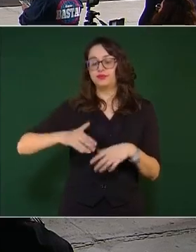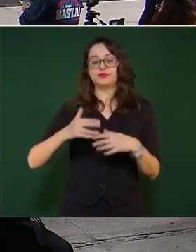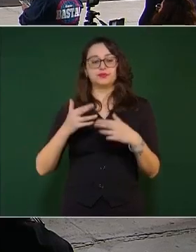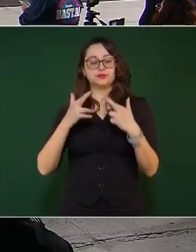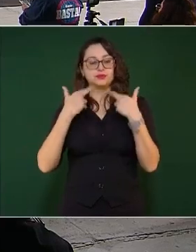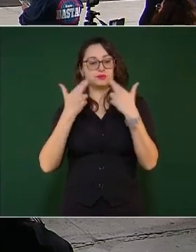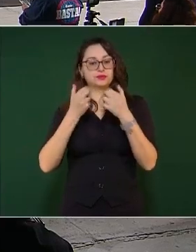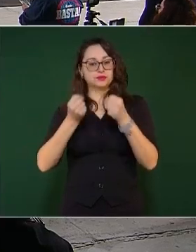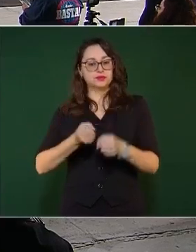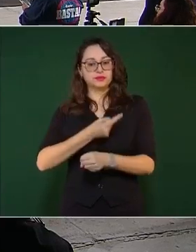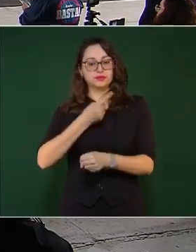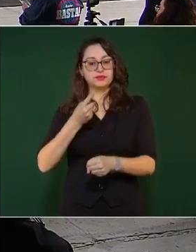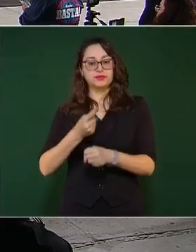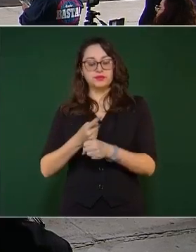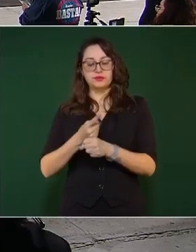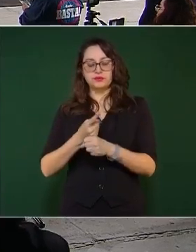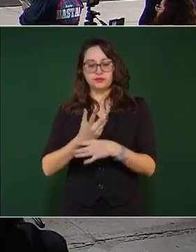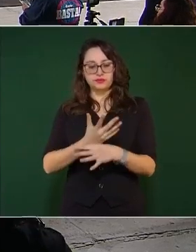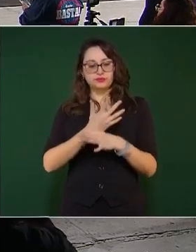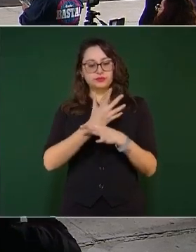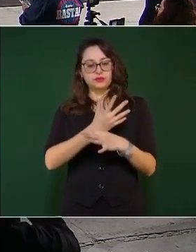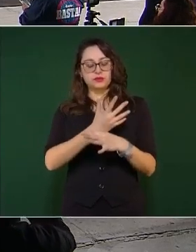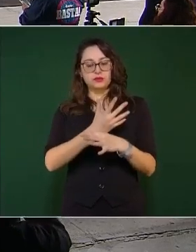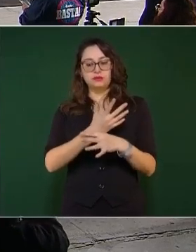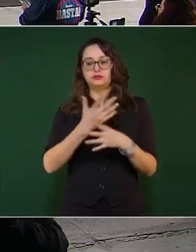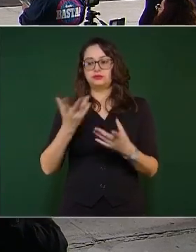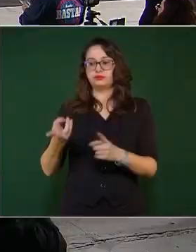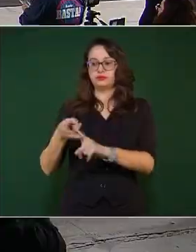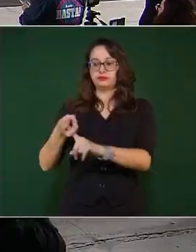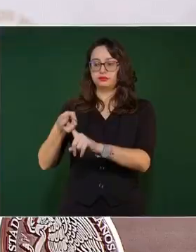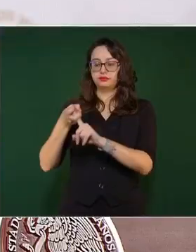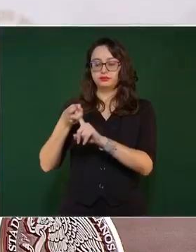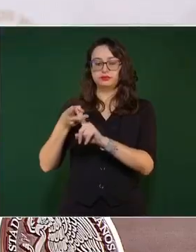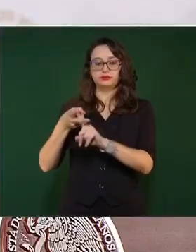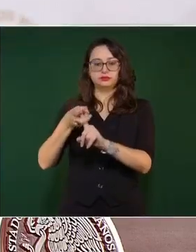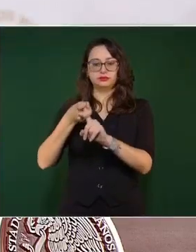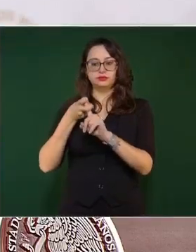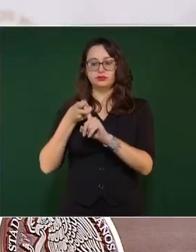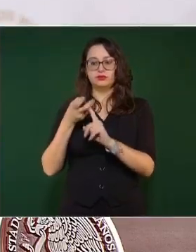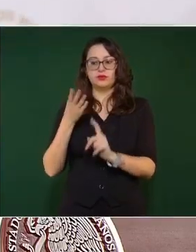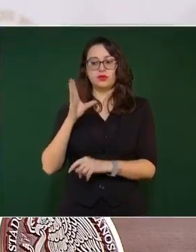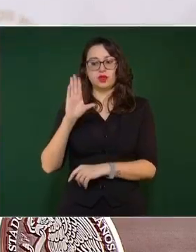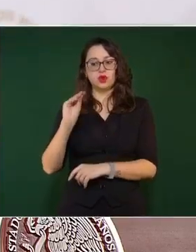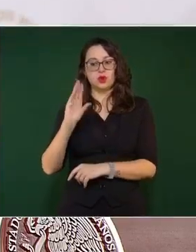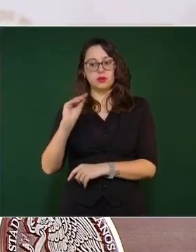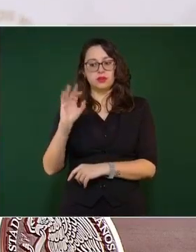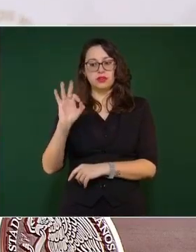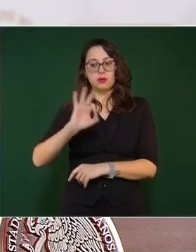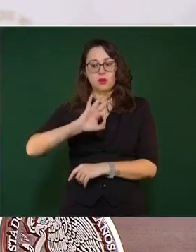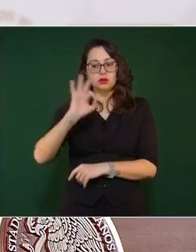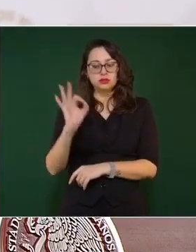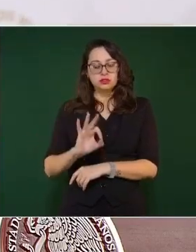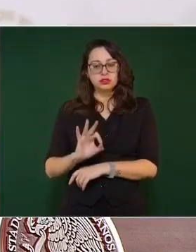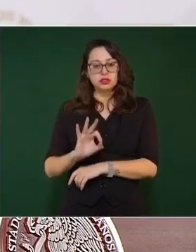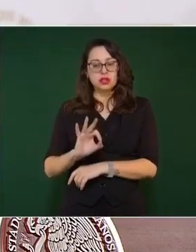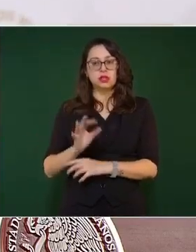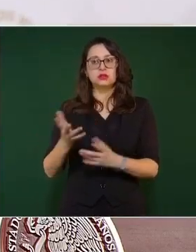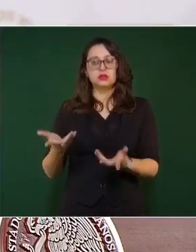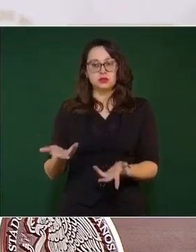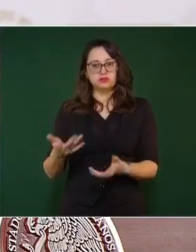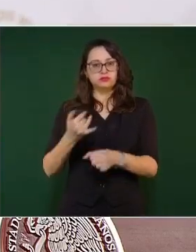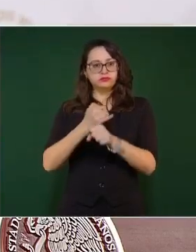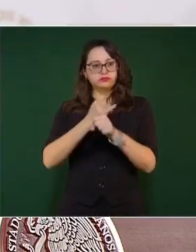el dato de que el 90% de ellos están investigados, esclarecidos y